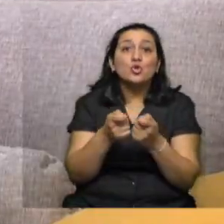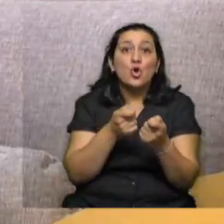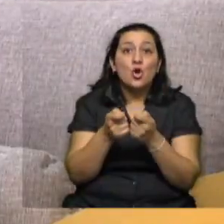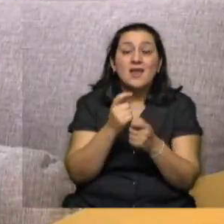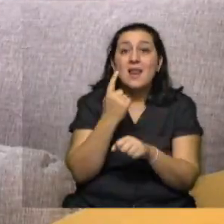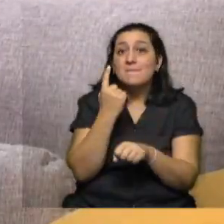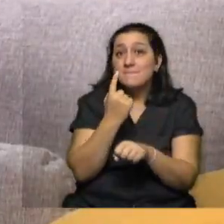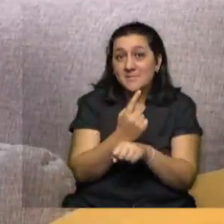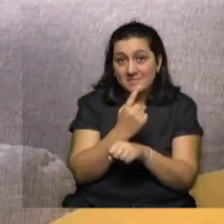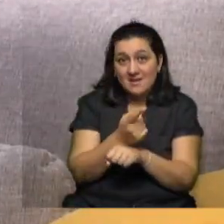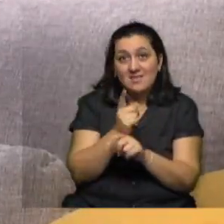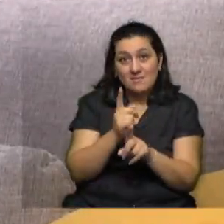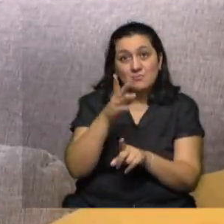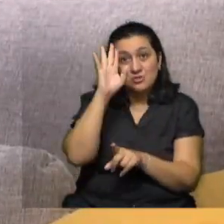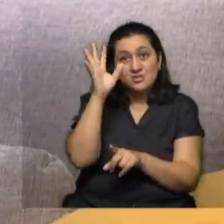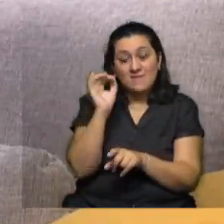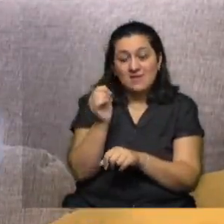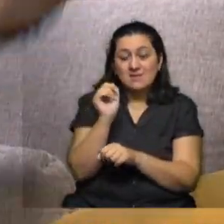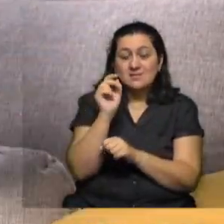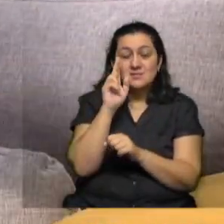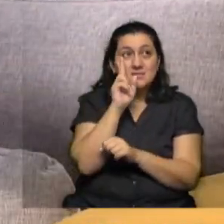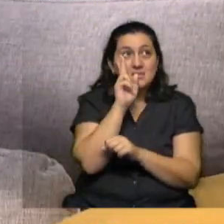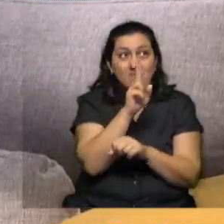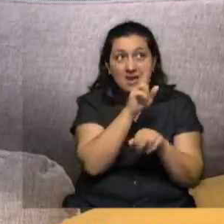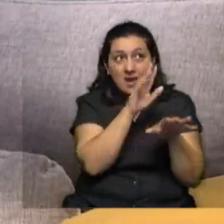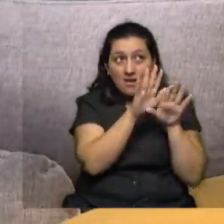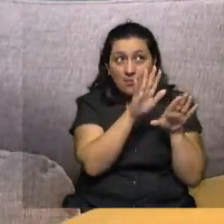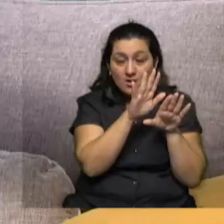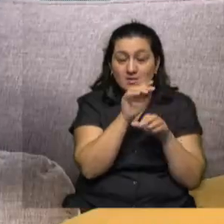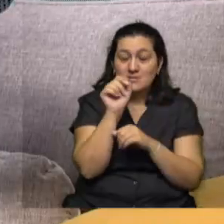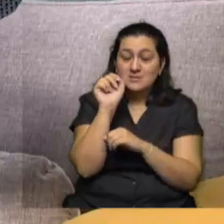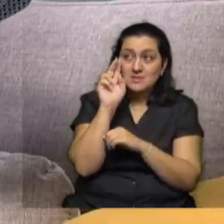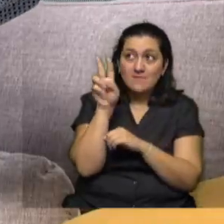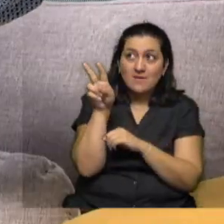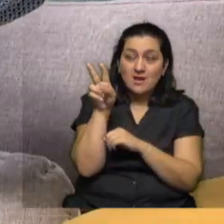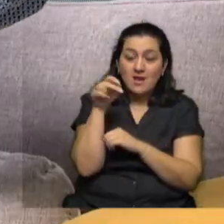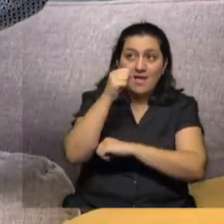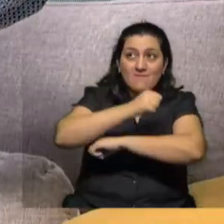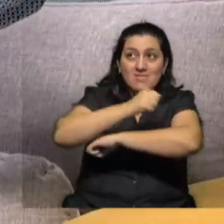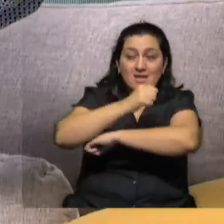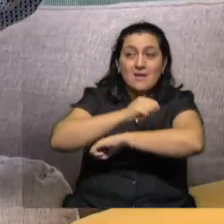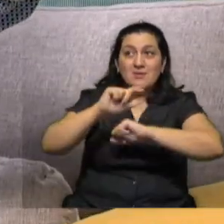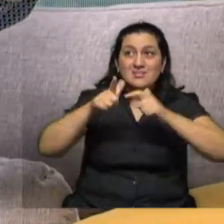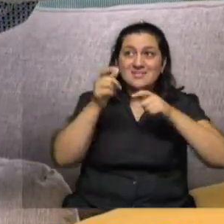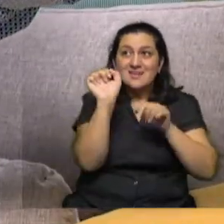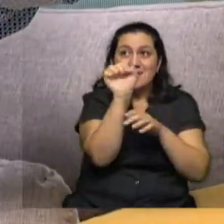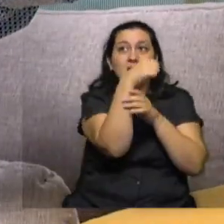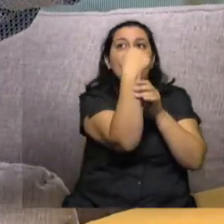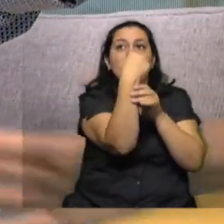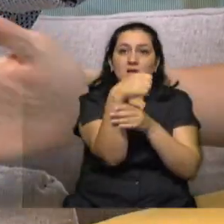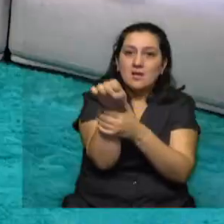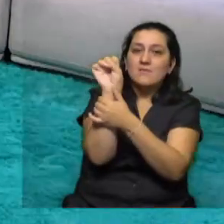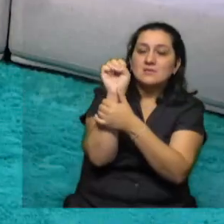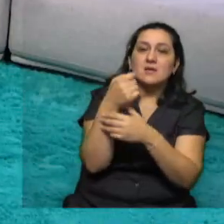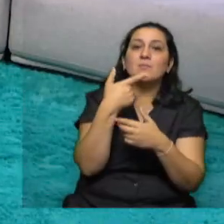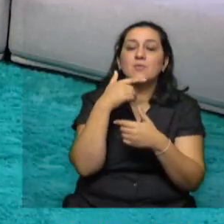que tomamos en cuenta para un dormitorio en ubicación de la cama. Es decir, y cierro con esto, hay un ángulo de 90 grados aproximadamente, si abrimos los brazos, abran así como si